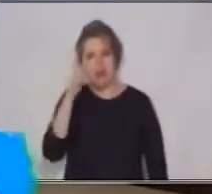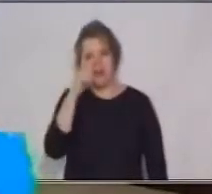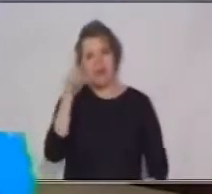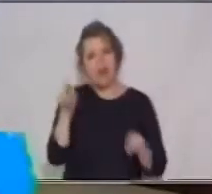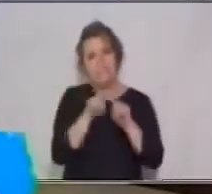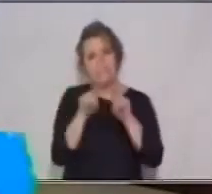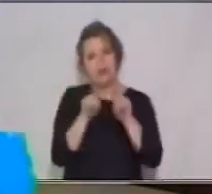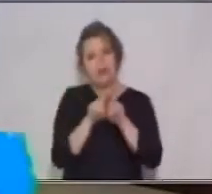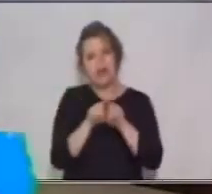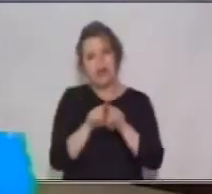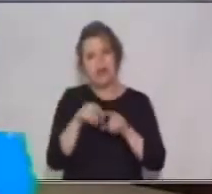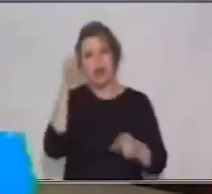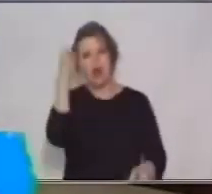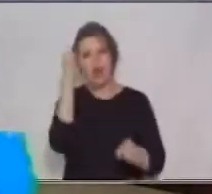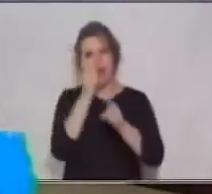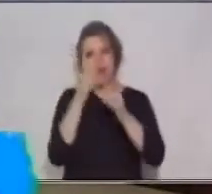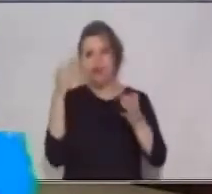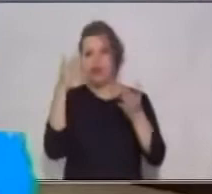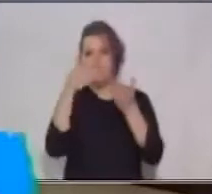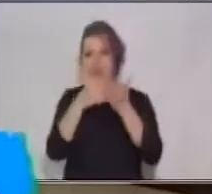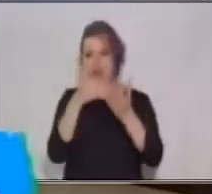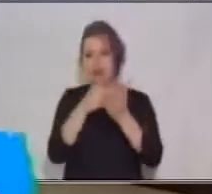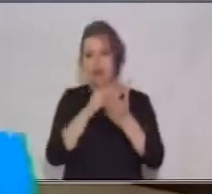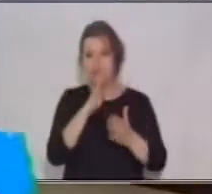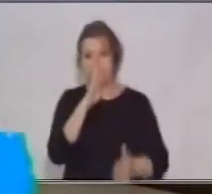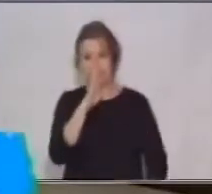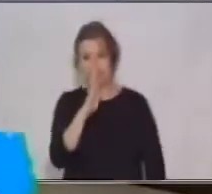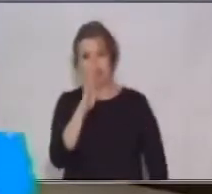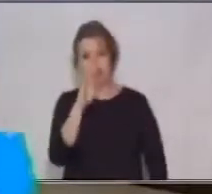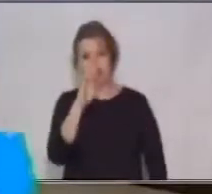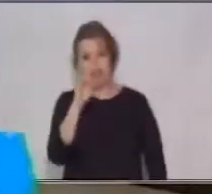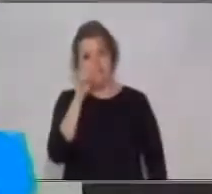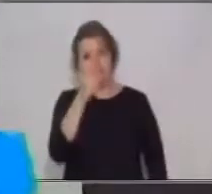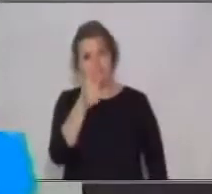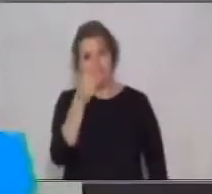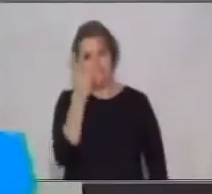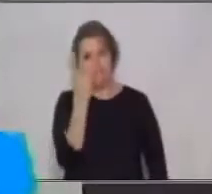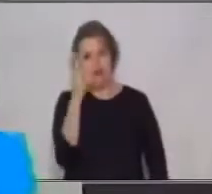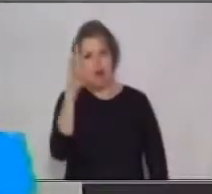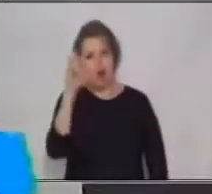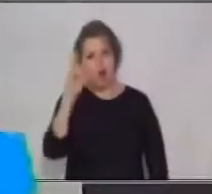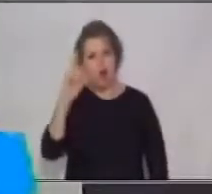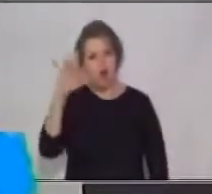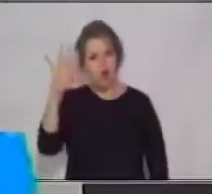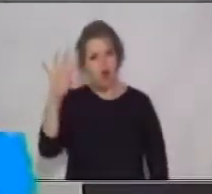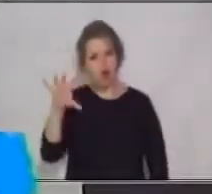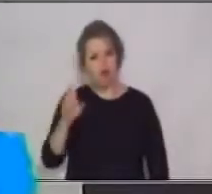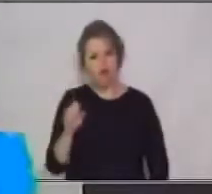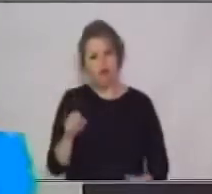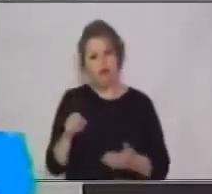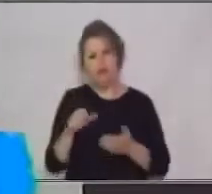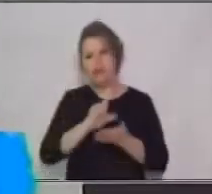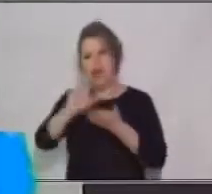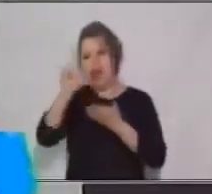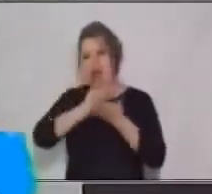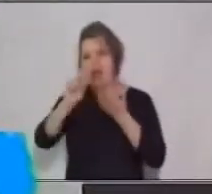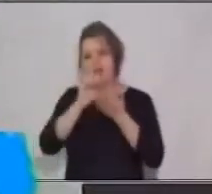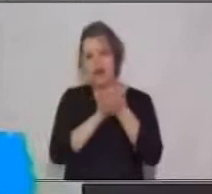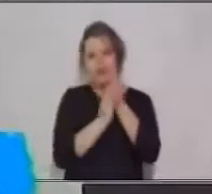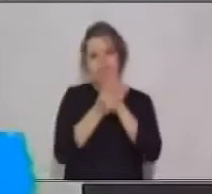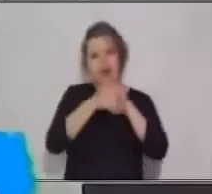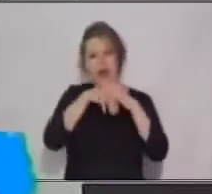este caso les traigo el ejemplo que dice Braulio se lava las manos. Entonces sabemos que nuestro verbo está en